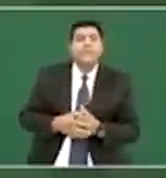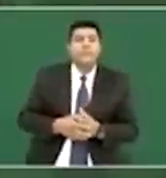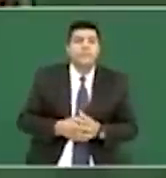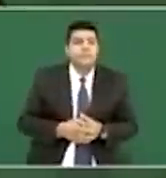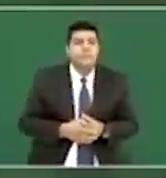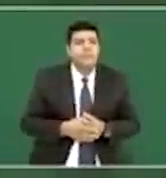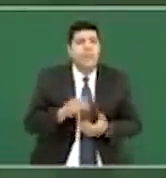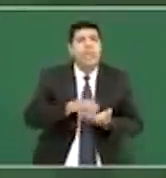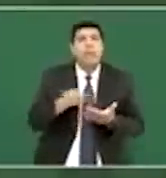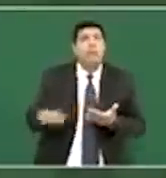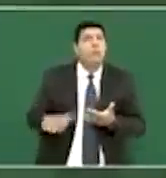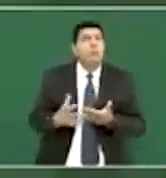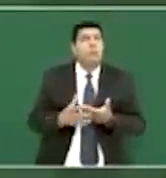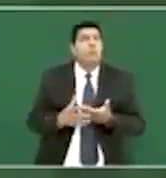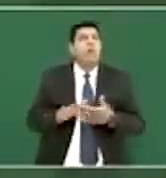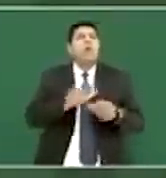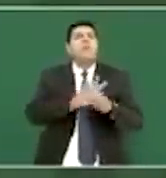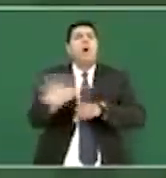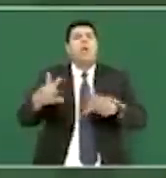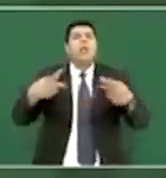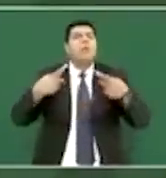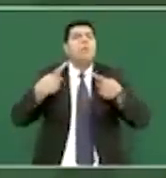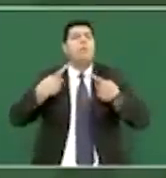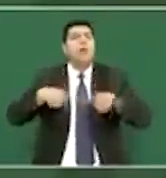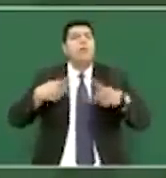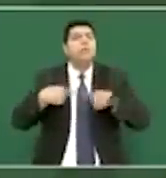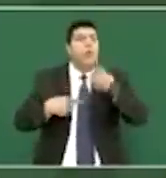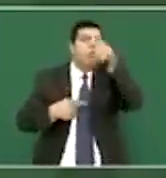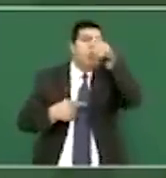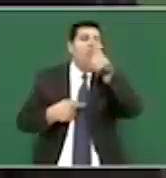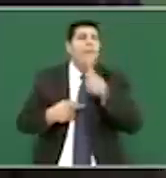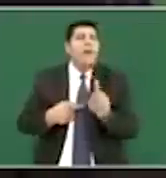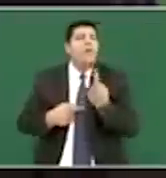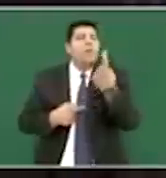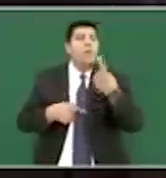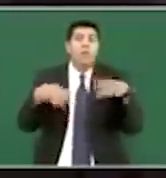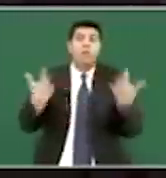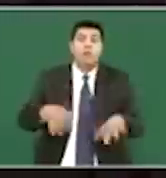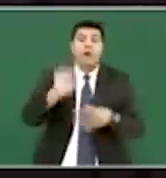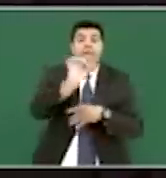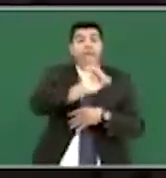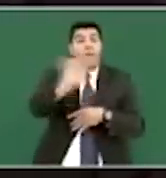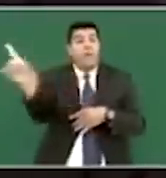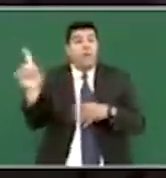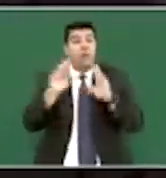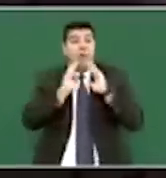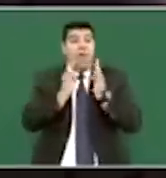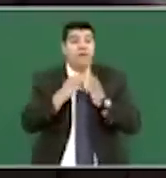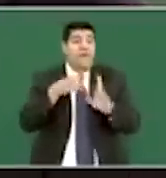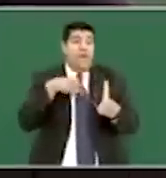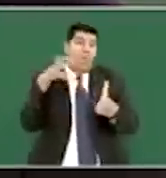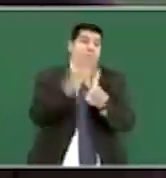¿a qué personaje de la delincuencia organizada famoso se